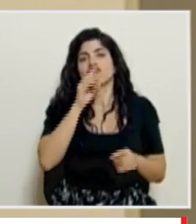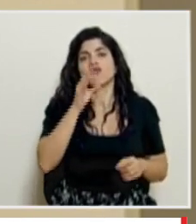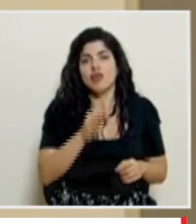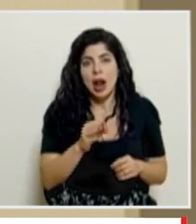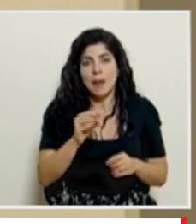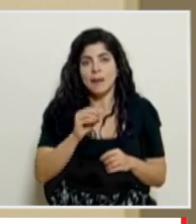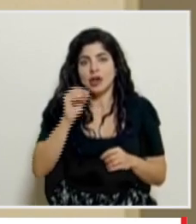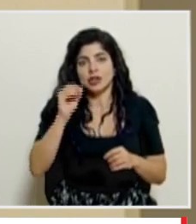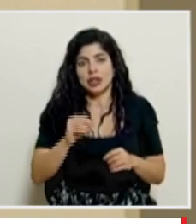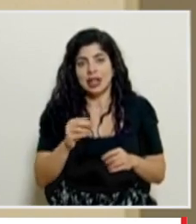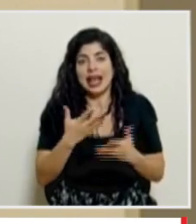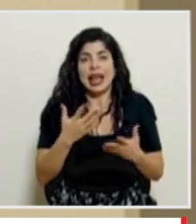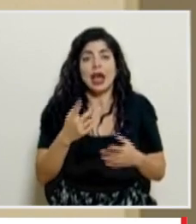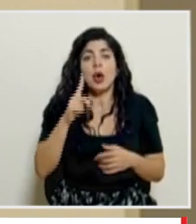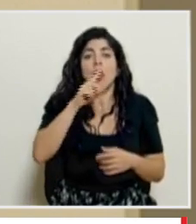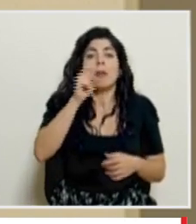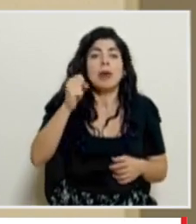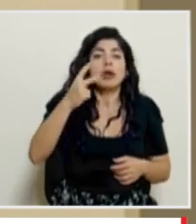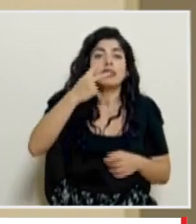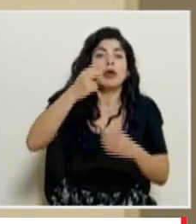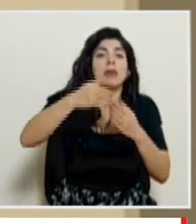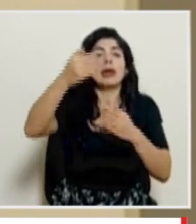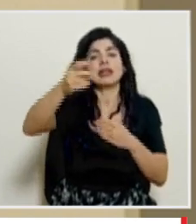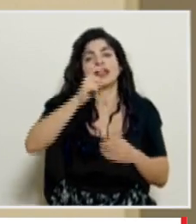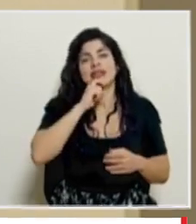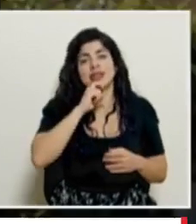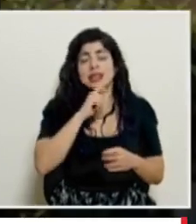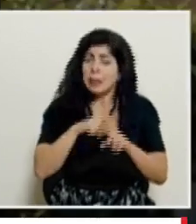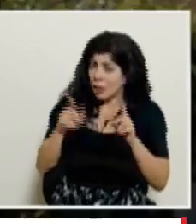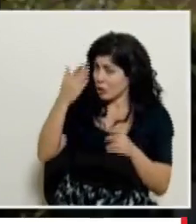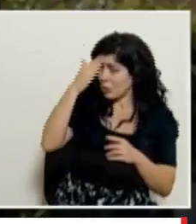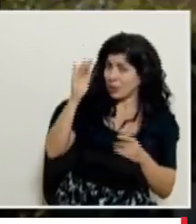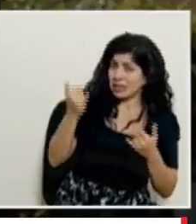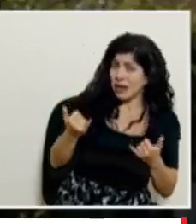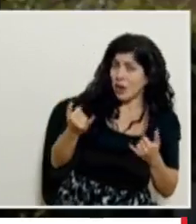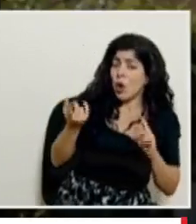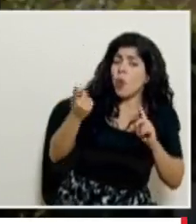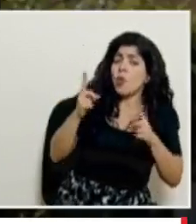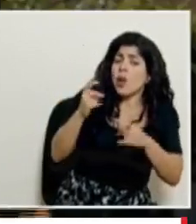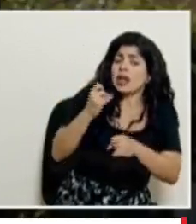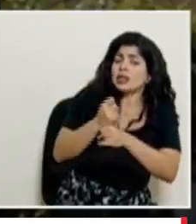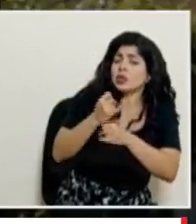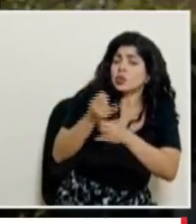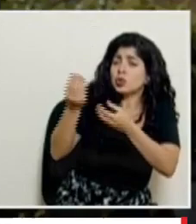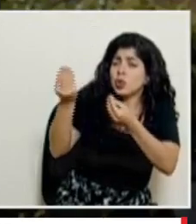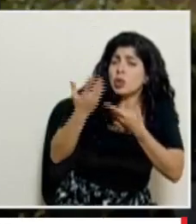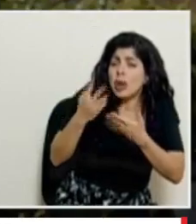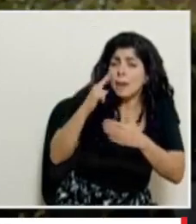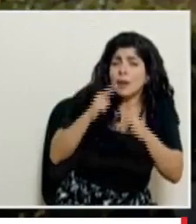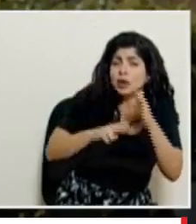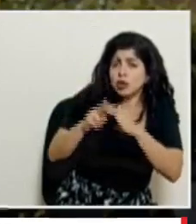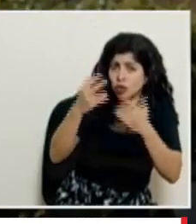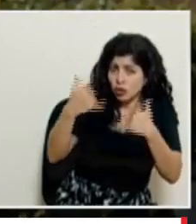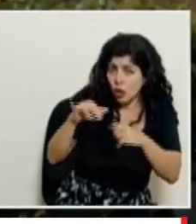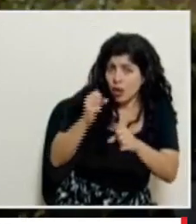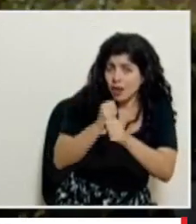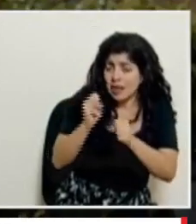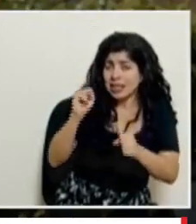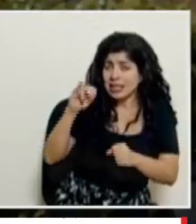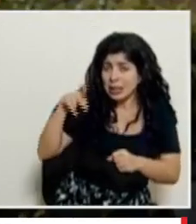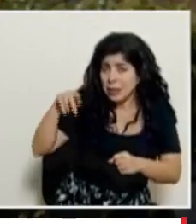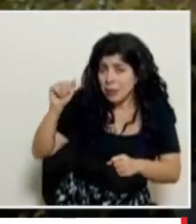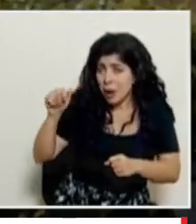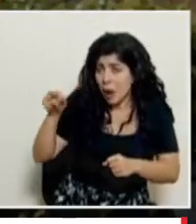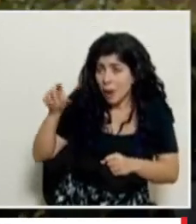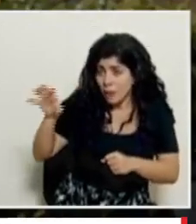que unas que se hagan al mes o al mes y medio o 2 meses. Okay, pero no podemos precisar, don Daniel, ¿qué instituciones nos están dando todavía esas proyecciones? ¿Todavía trabajan con el CIMPA? ¿Tienen los